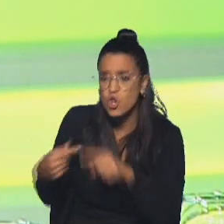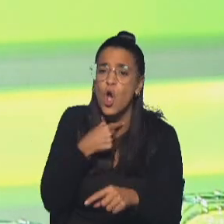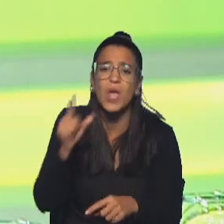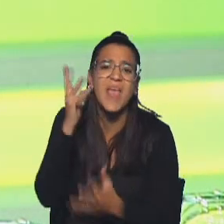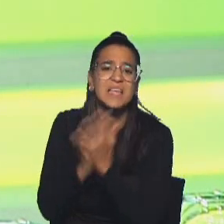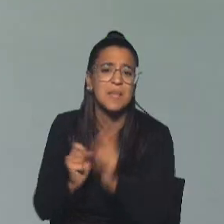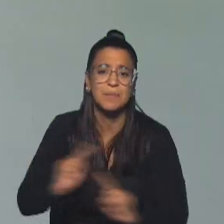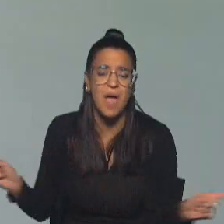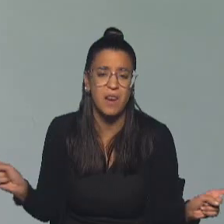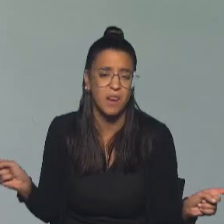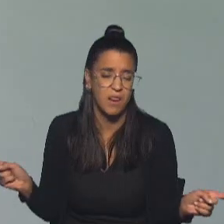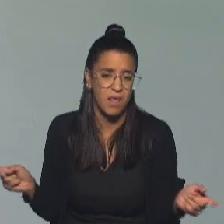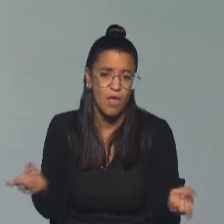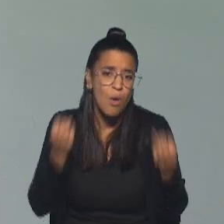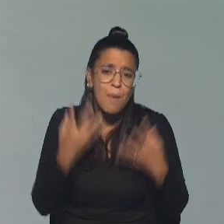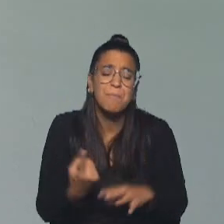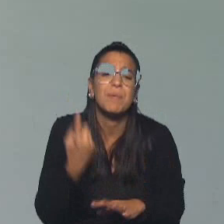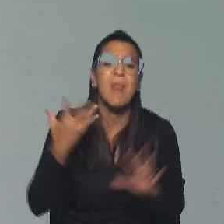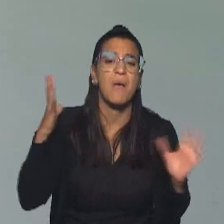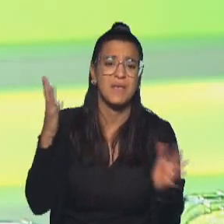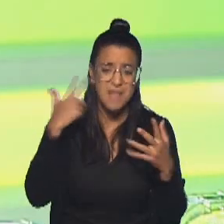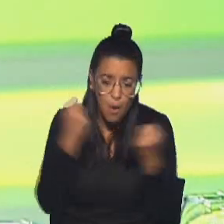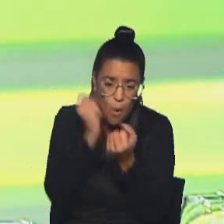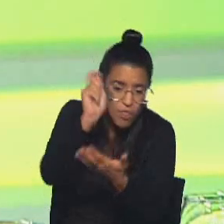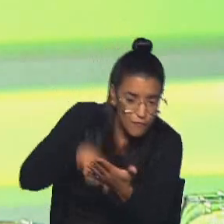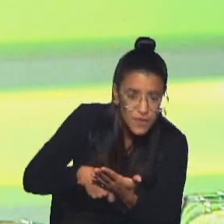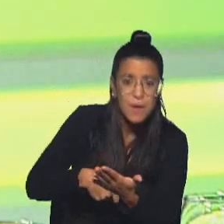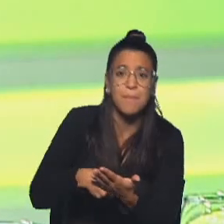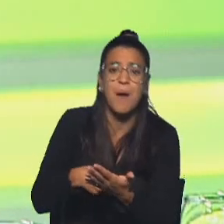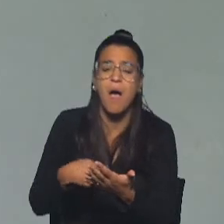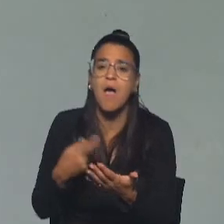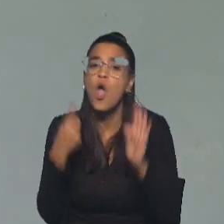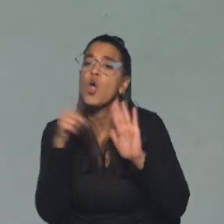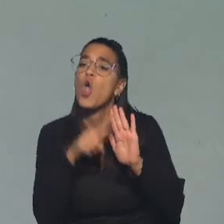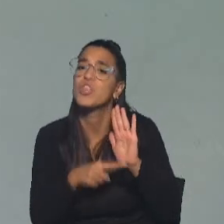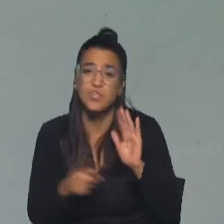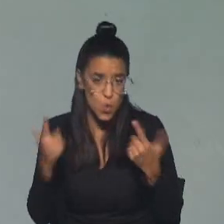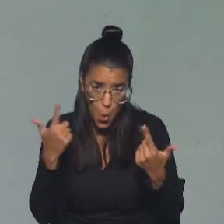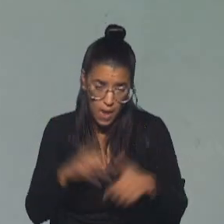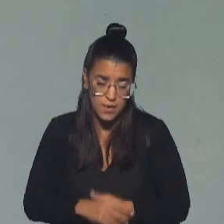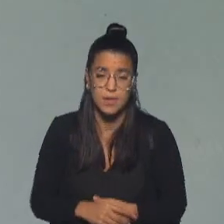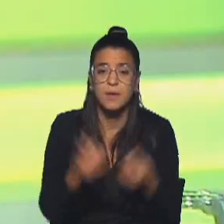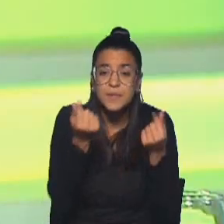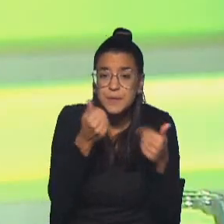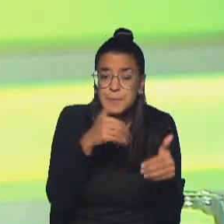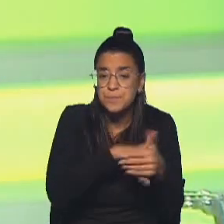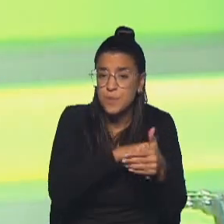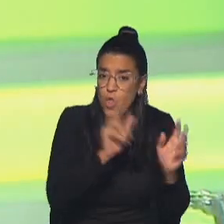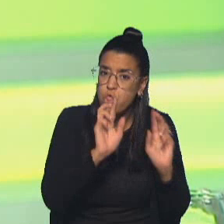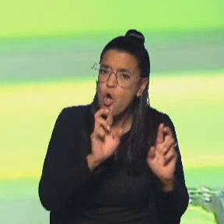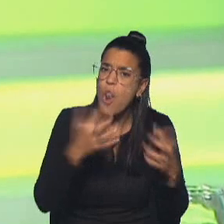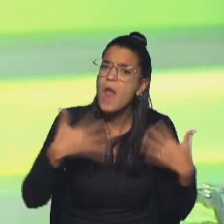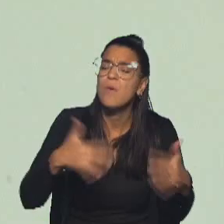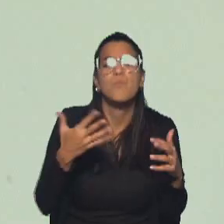aceptar. Pues es la primera vez que se firma un acuerdo donde no hay condicionamientos. Hubo momentos donde el Tesoro americano fue muy duro